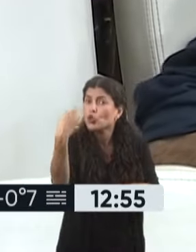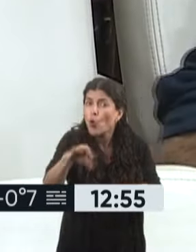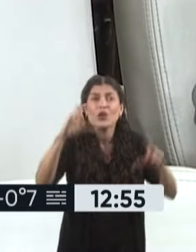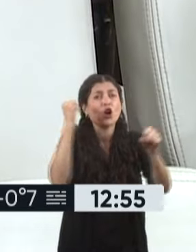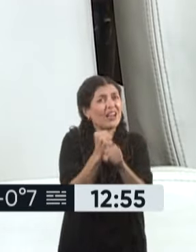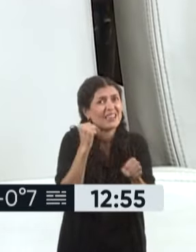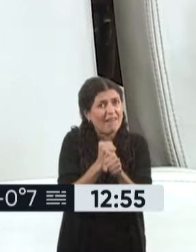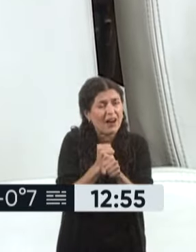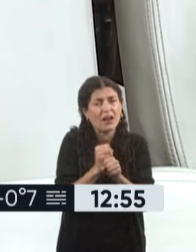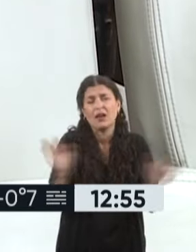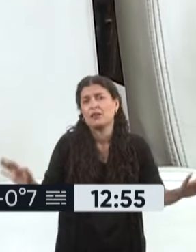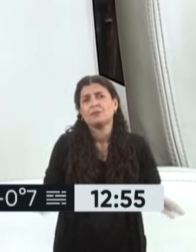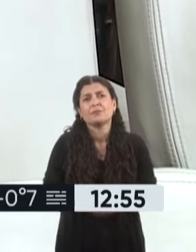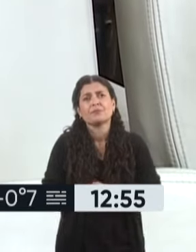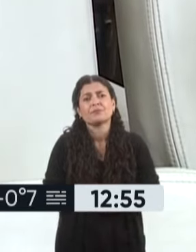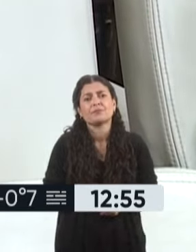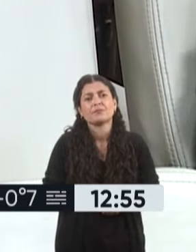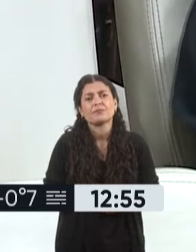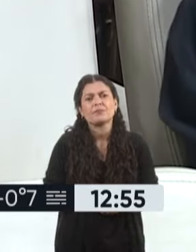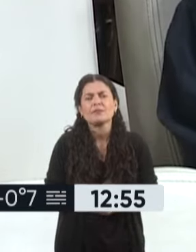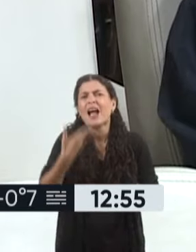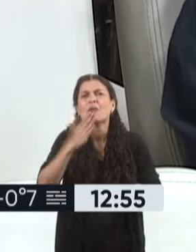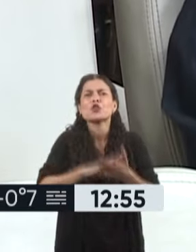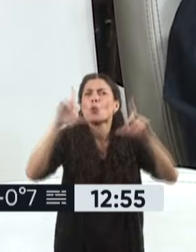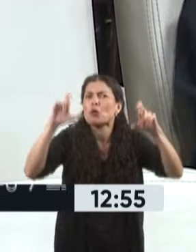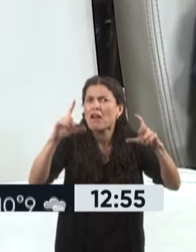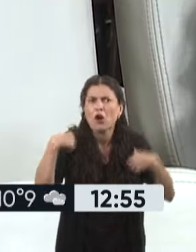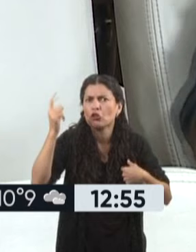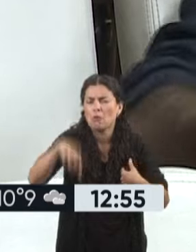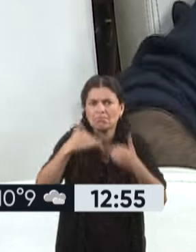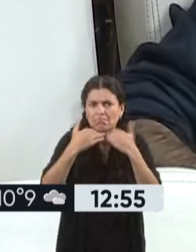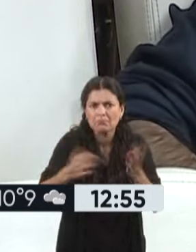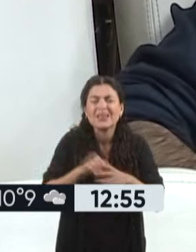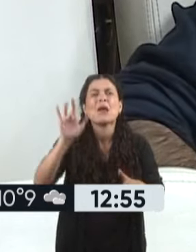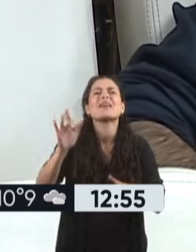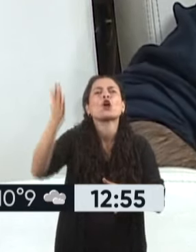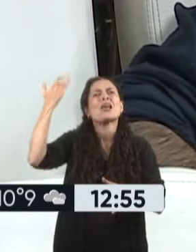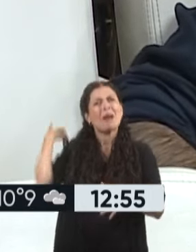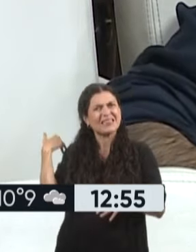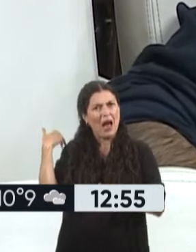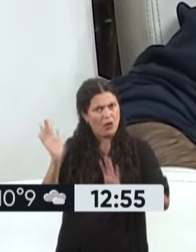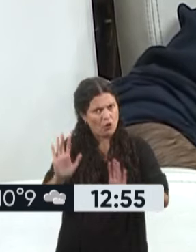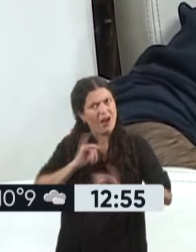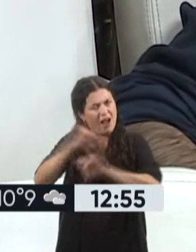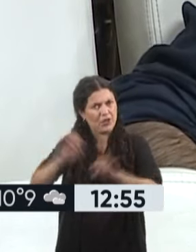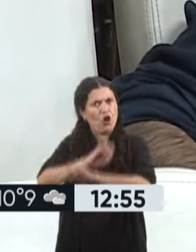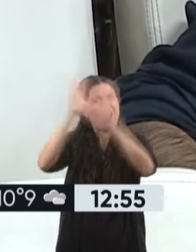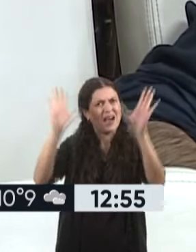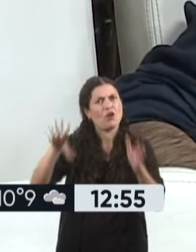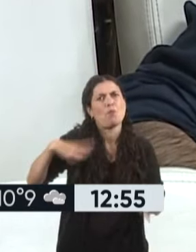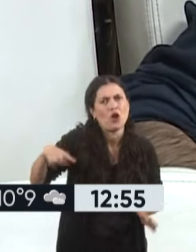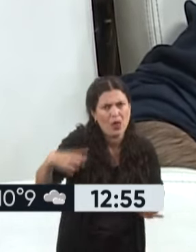sacado de contexto, hay que ser justo. Te habían echado de la ambas cosas, sí. Pero fue el miércoles, lo aclaro por las dudas porque vale la pena decirlo.